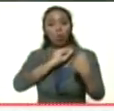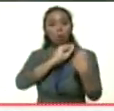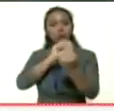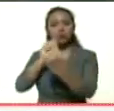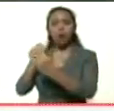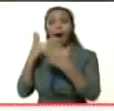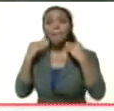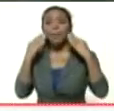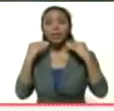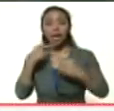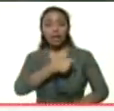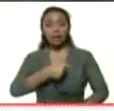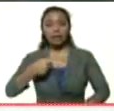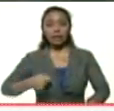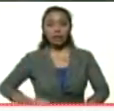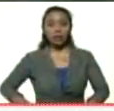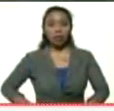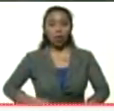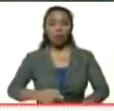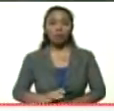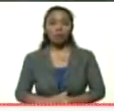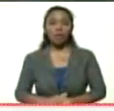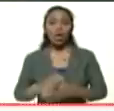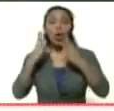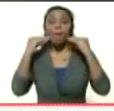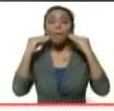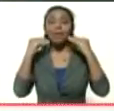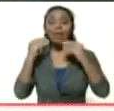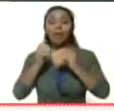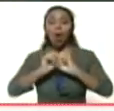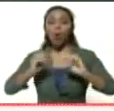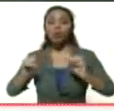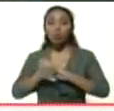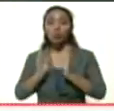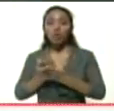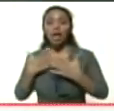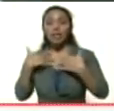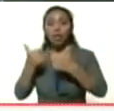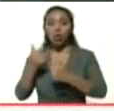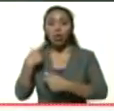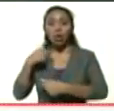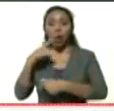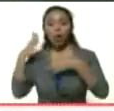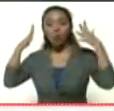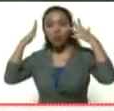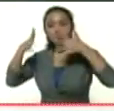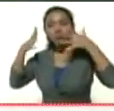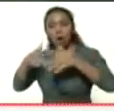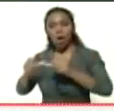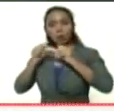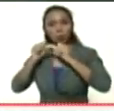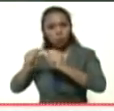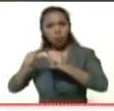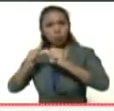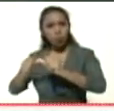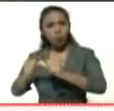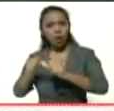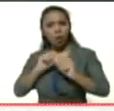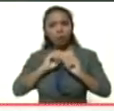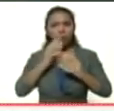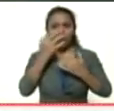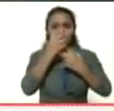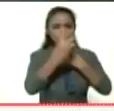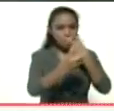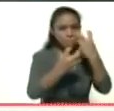expertos chinos y con los expertos de la Organización Mundial de la Salud, que nos asesoran de manera permanente en el abordaje que hemos